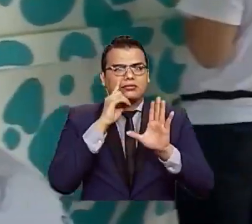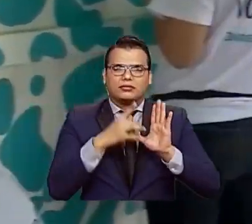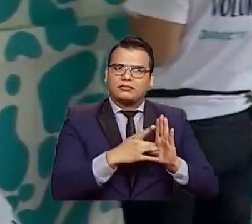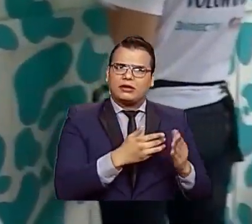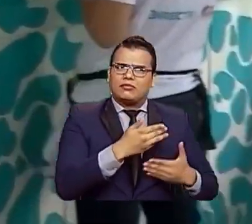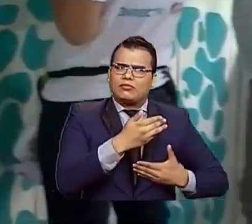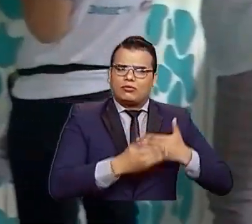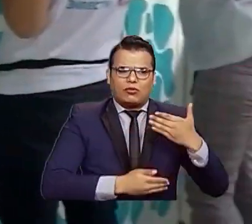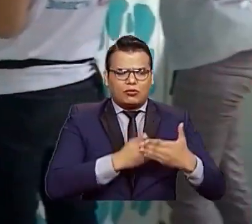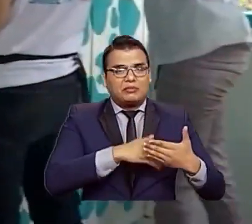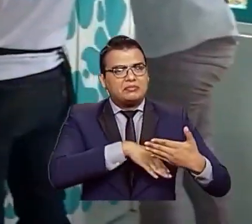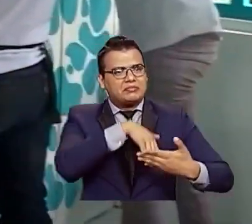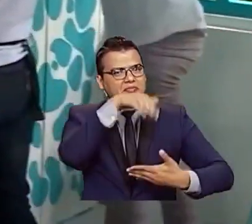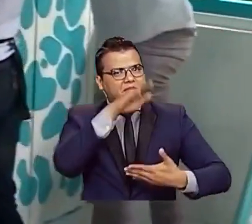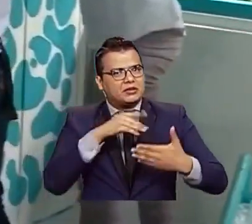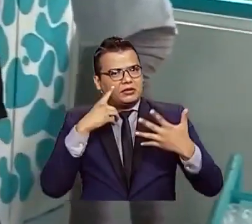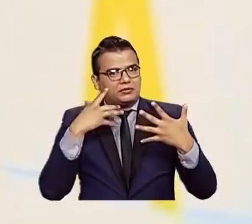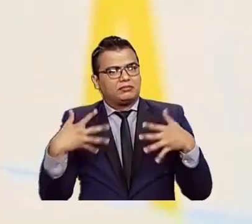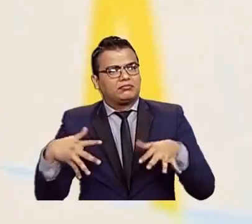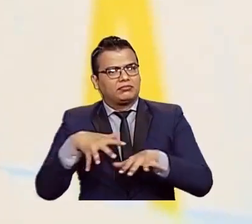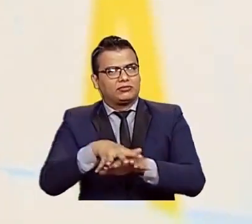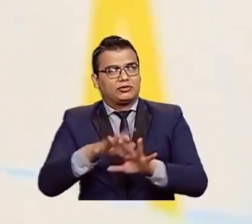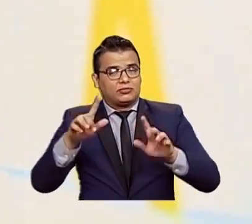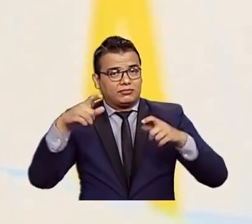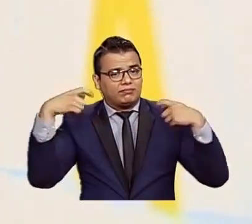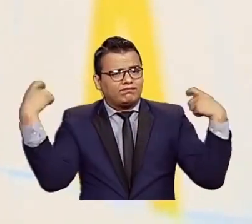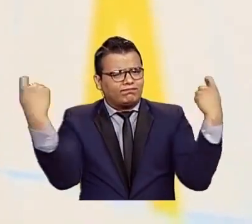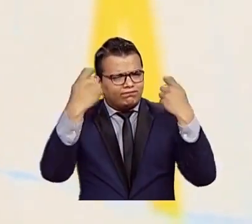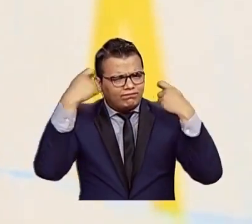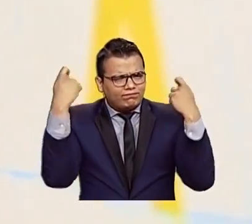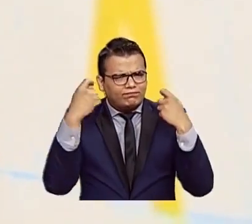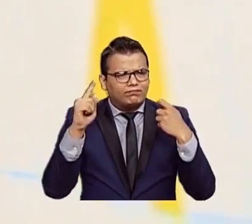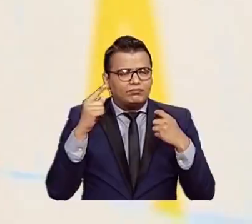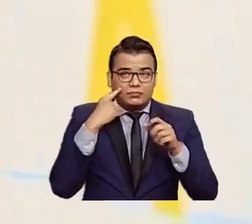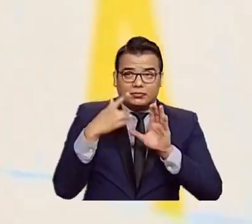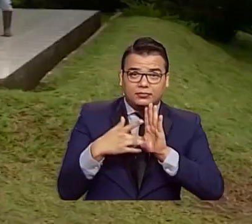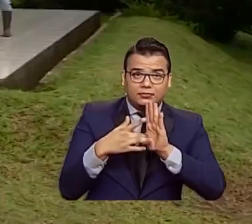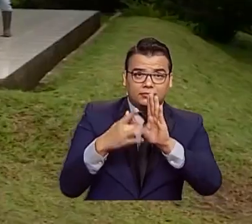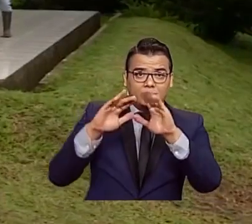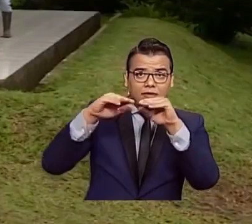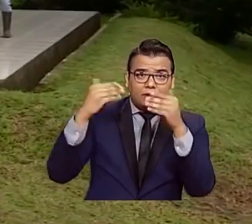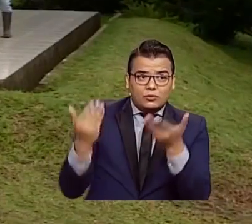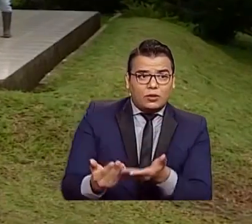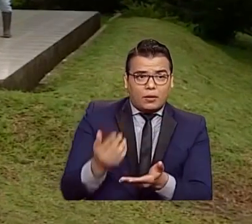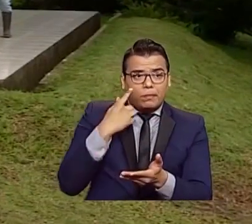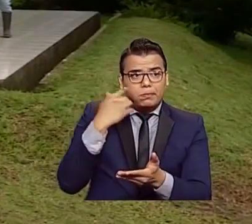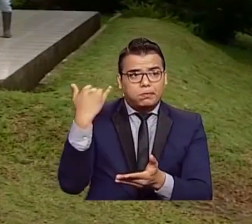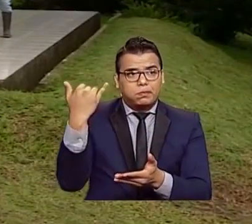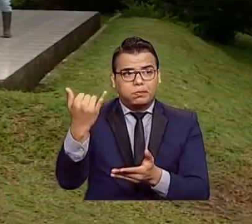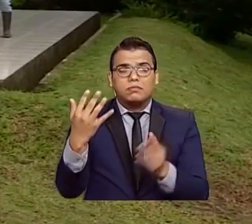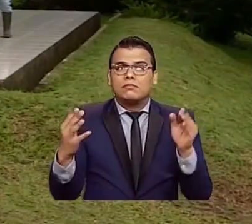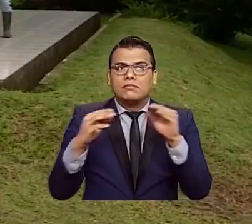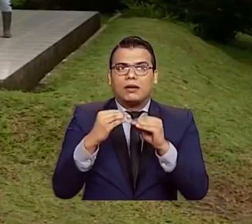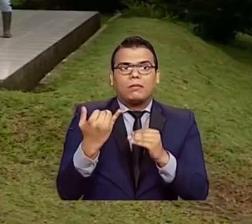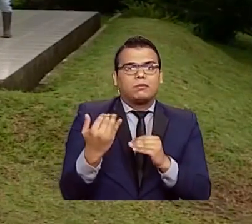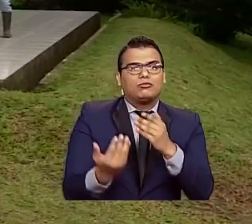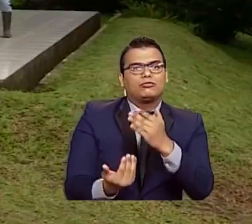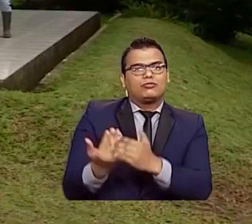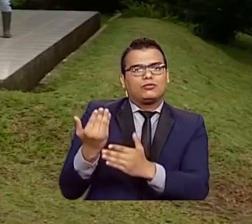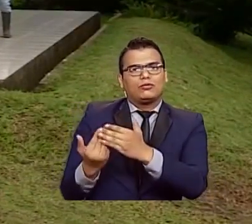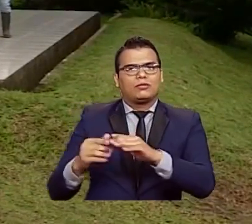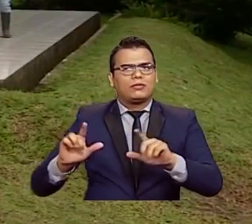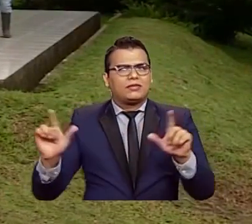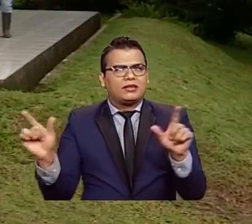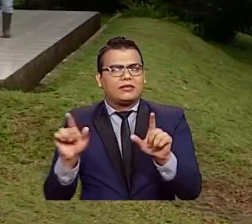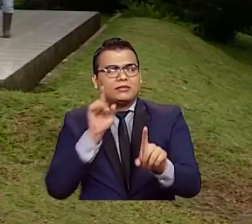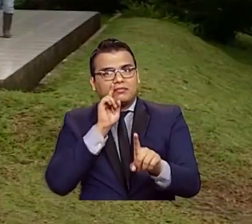con la espontaneidad de los voluntarios de esta campaña para el pueblo Ticuna en las paredes de esta escuela, y además les instalaban televisores para que puedan